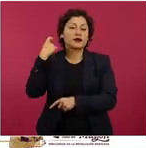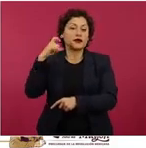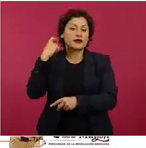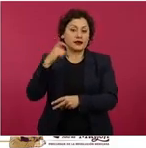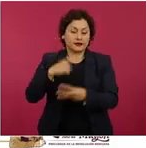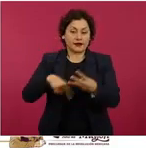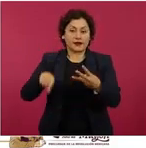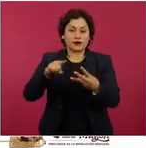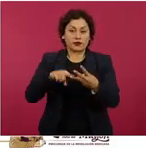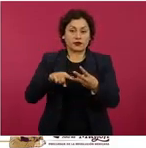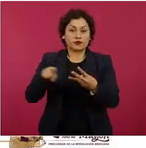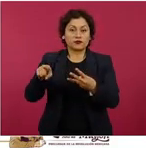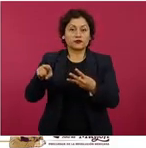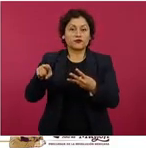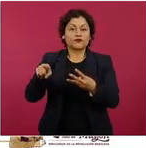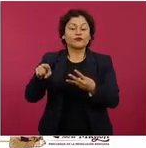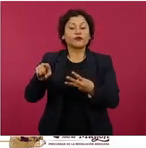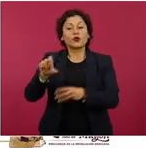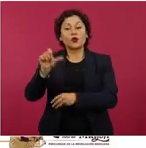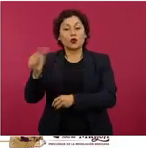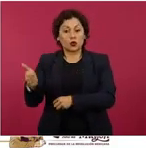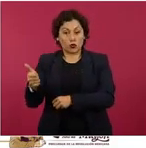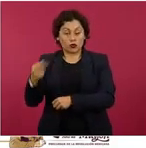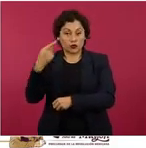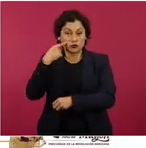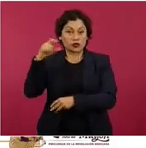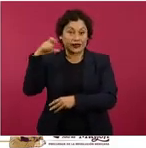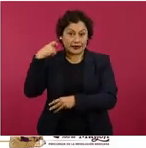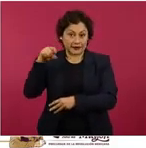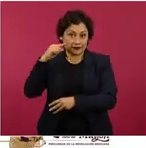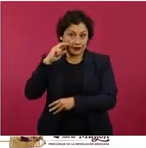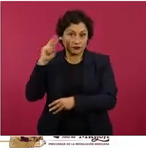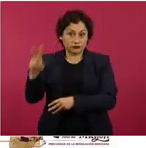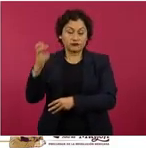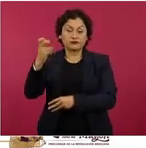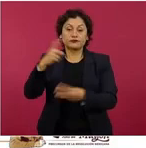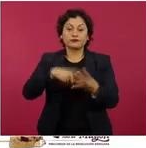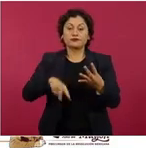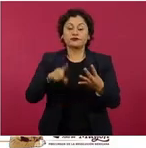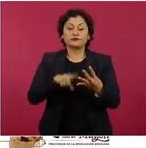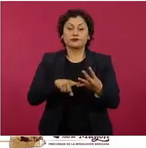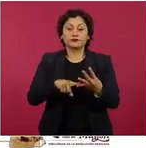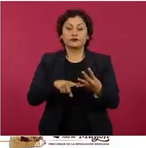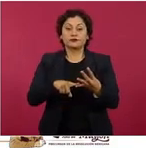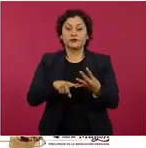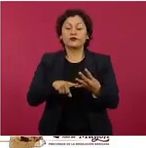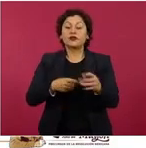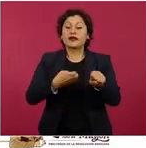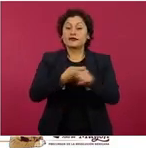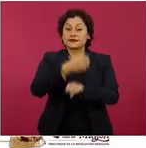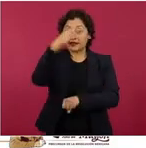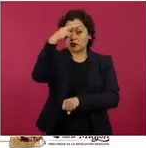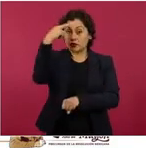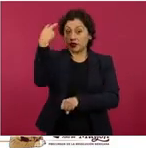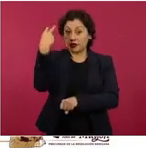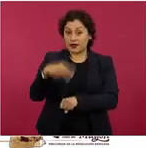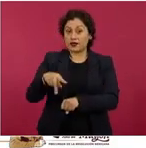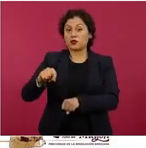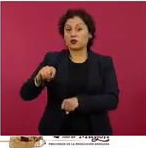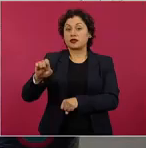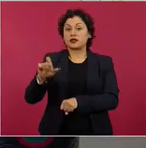en Querétaro, en Ejido número 50, y en el Estado de México, en